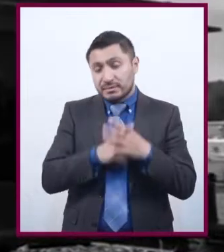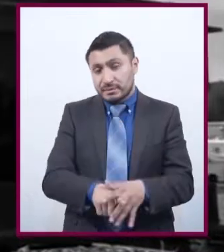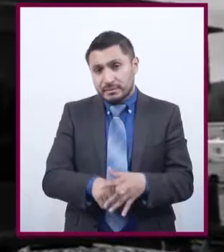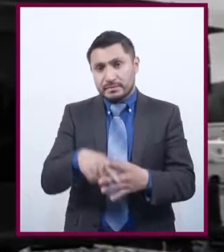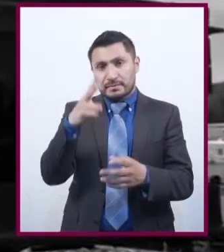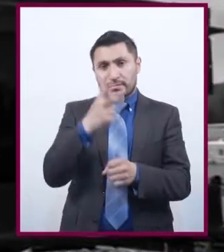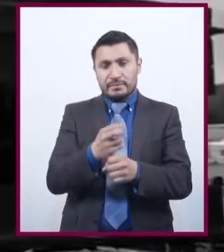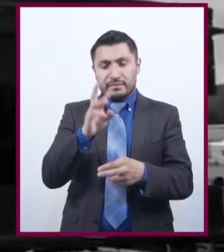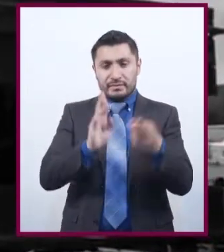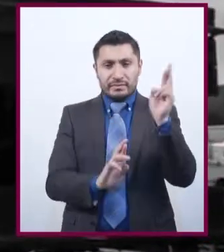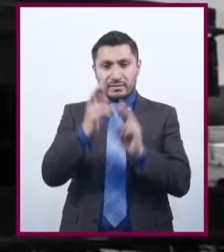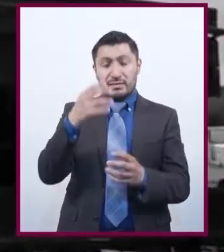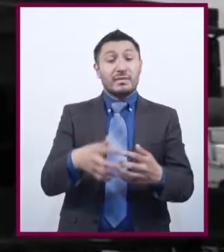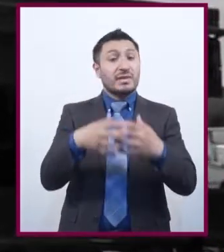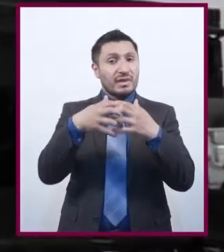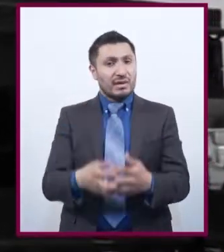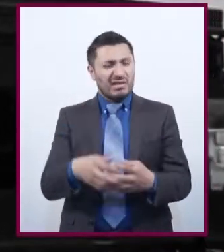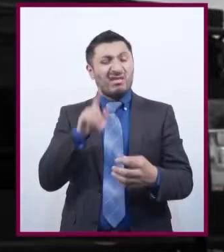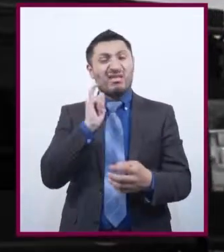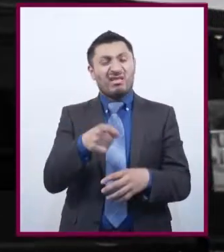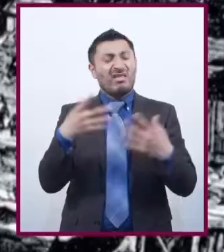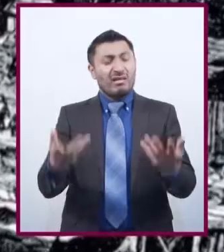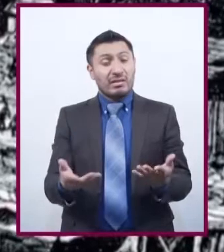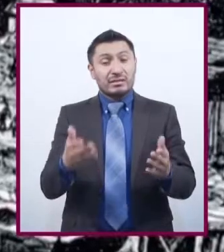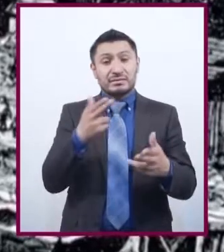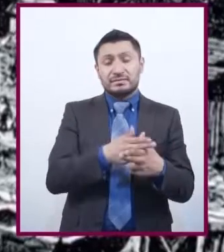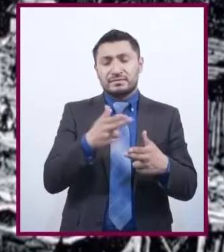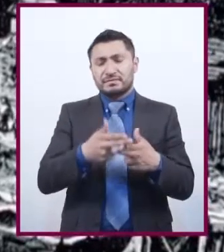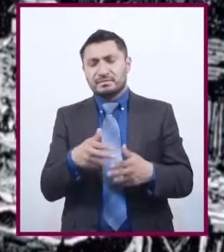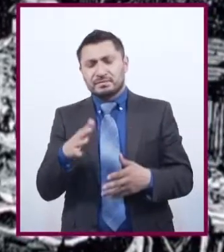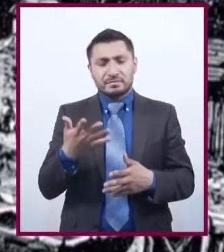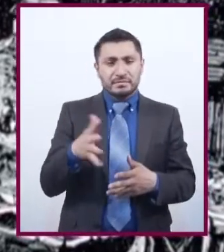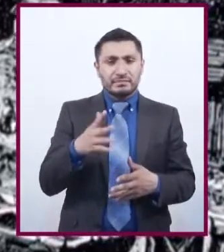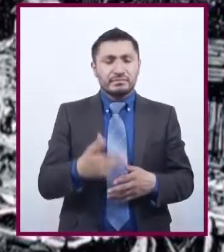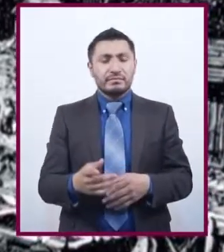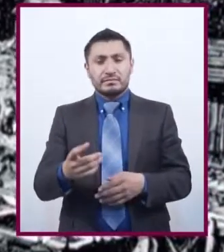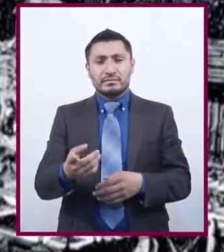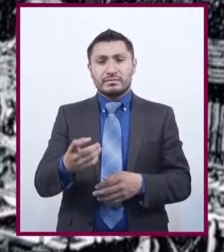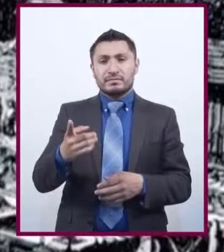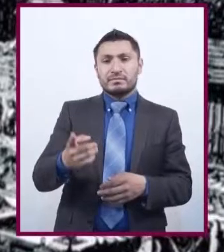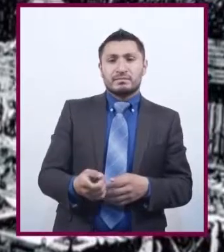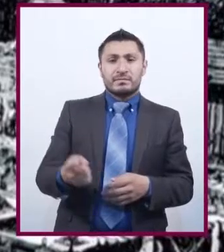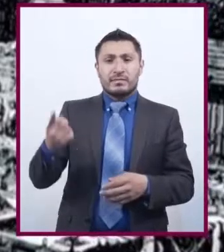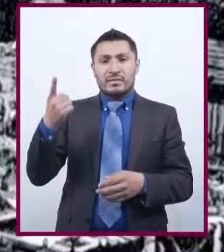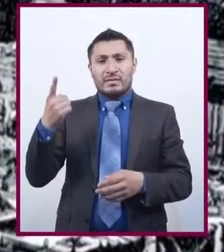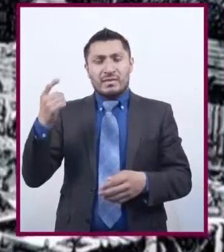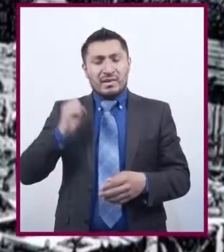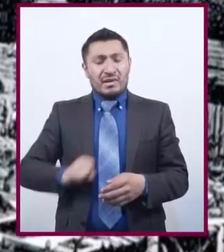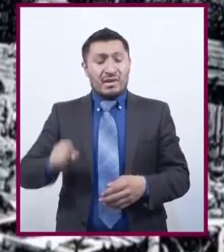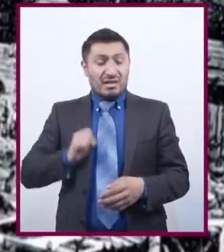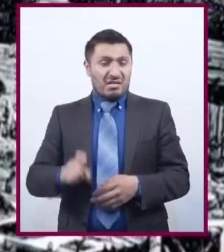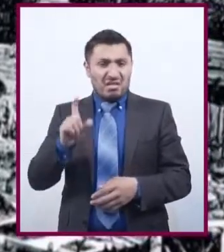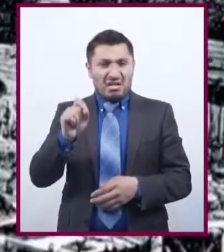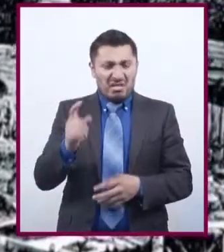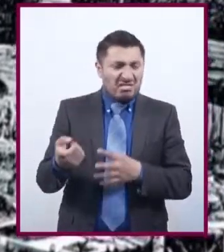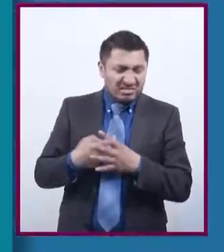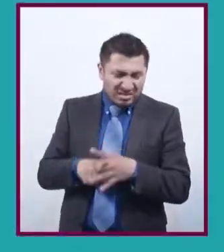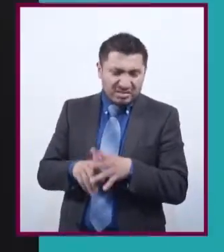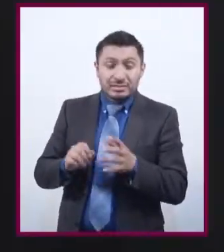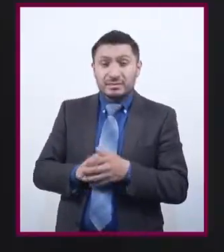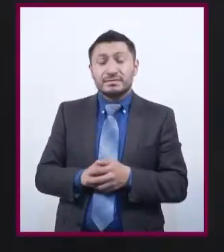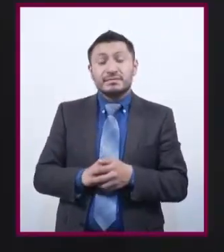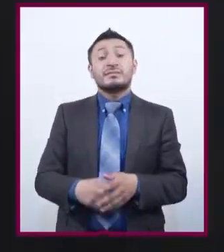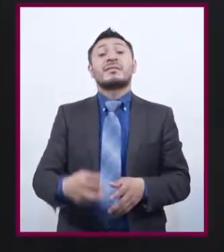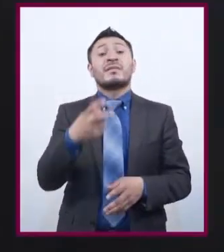XIX inició la segunda Revolución Industrial la cual duró hasta aproximadamente la primera década del siglo